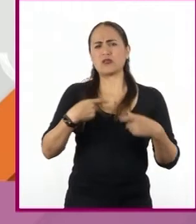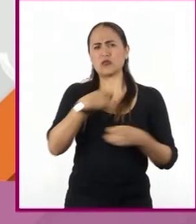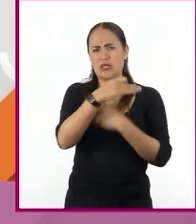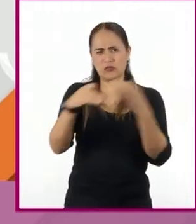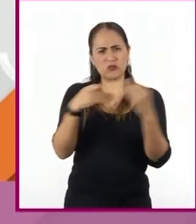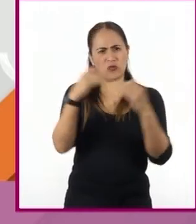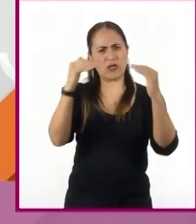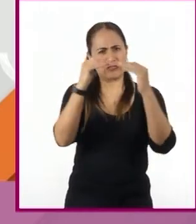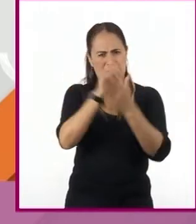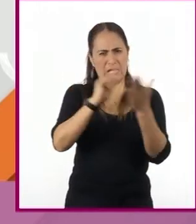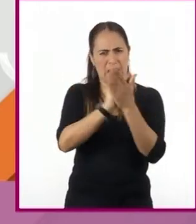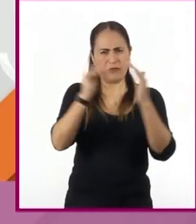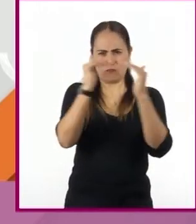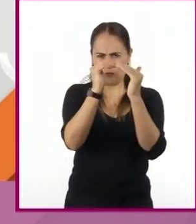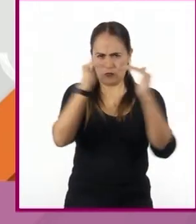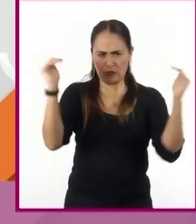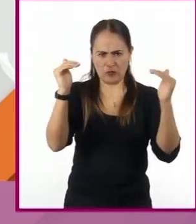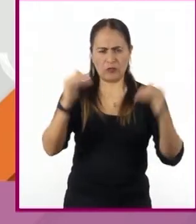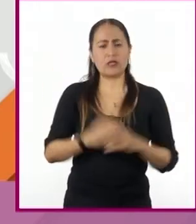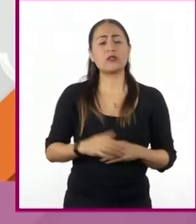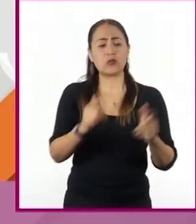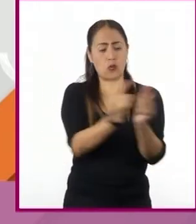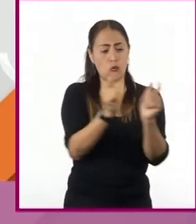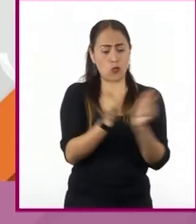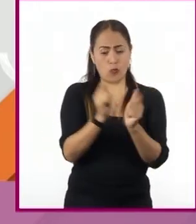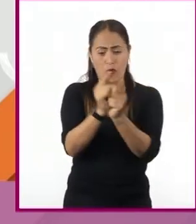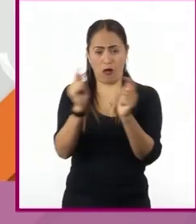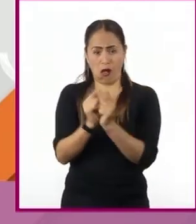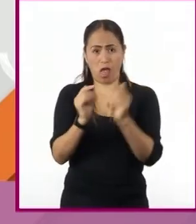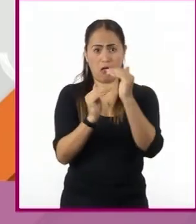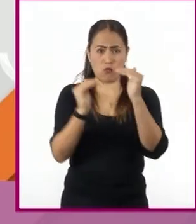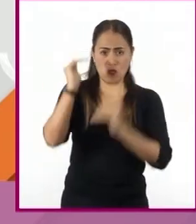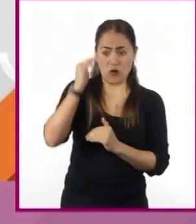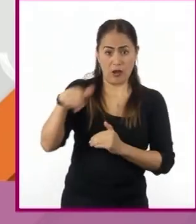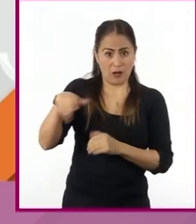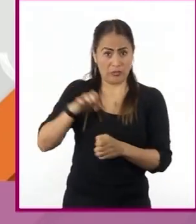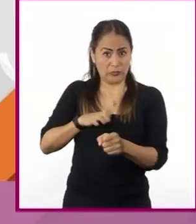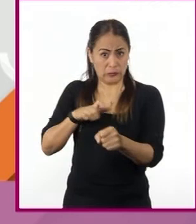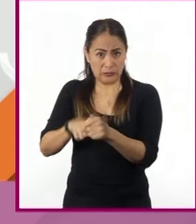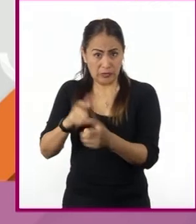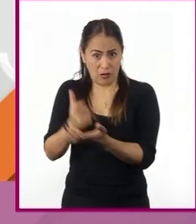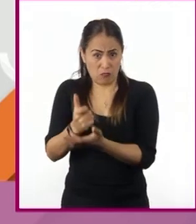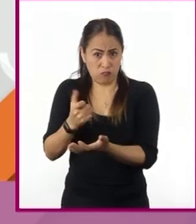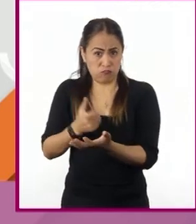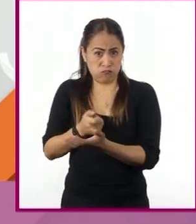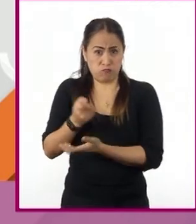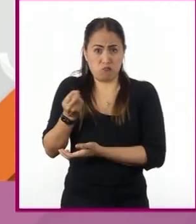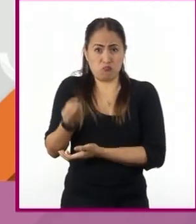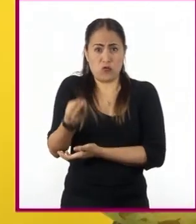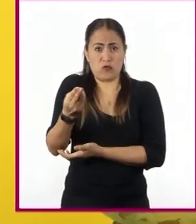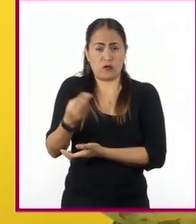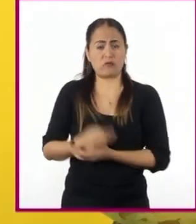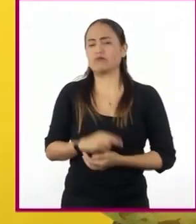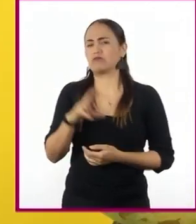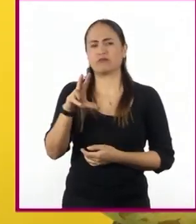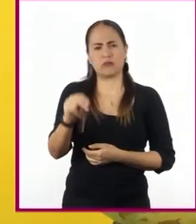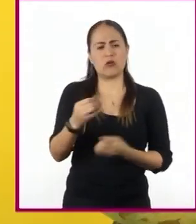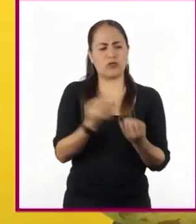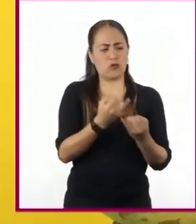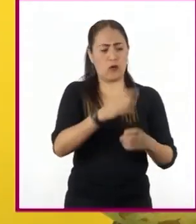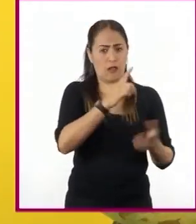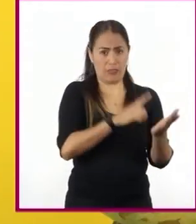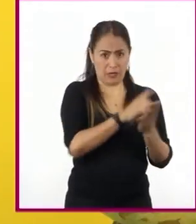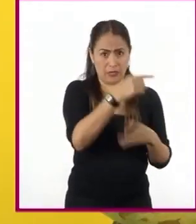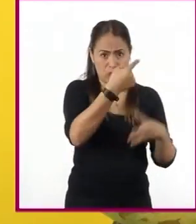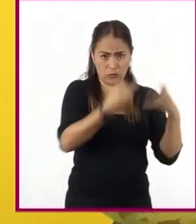fueran iguales ante la ley, para que ningún grupo pudiera tener derechos especiales ni pudiera ser privado de sus derechos básicos. Y